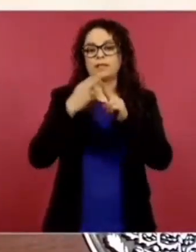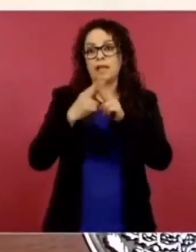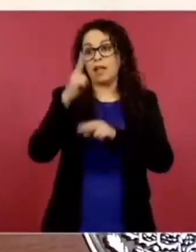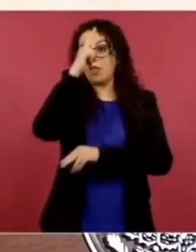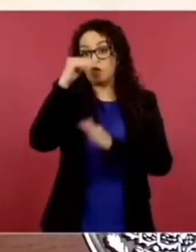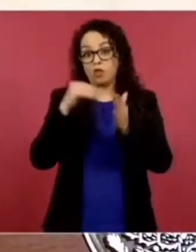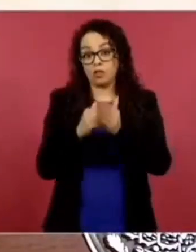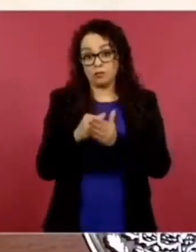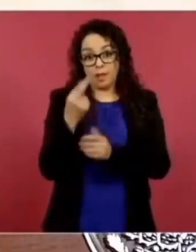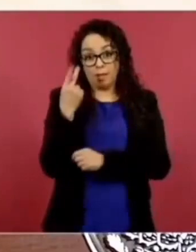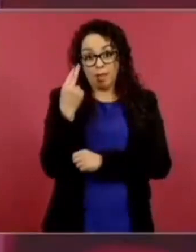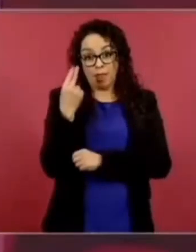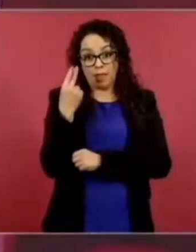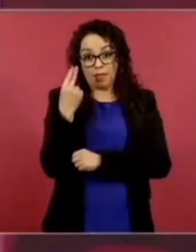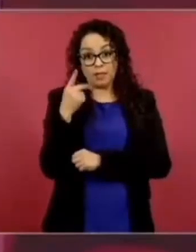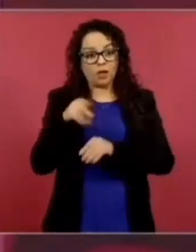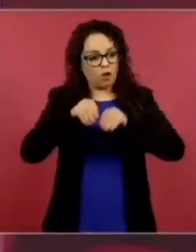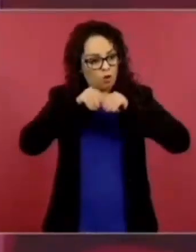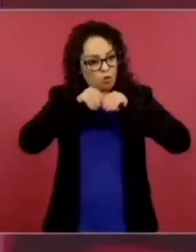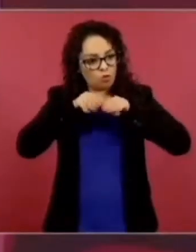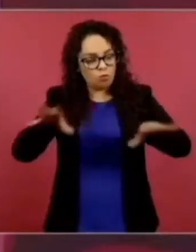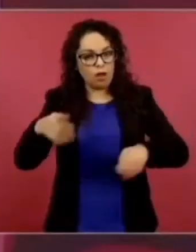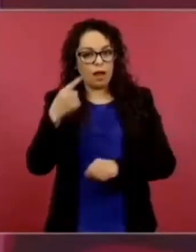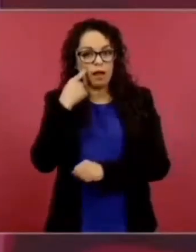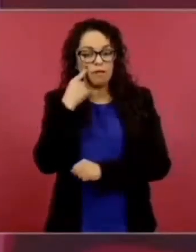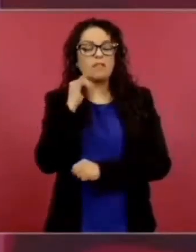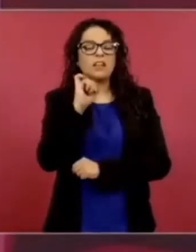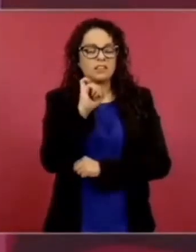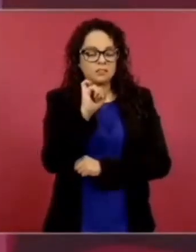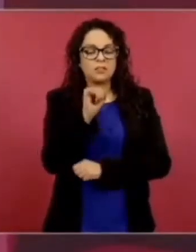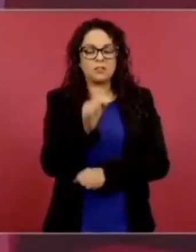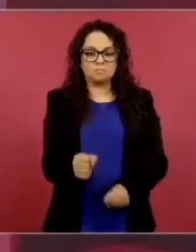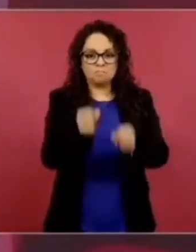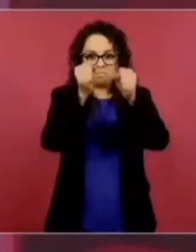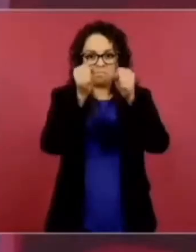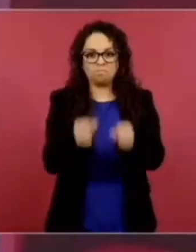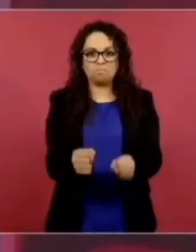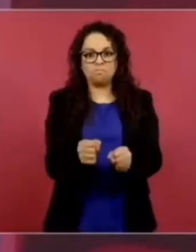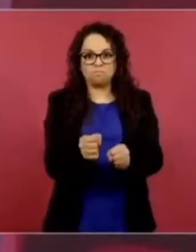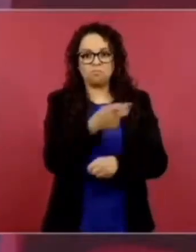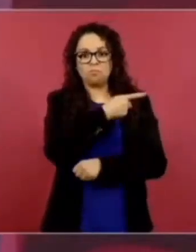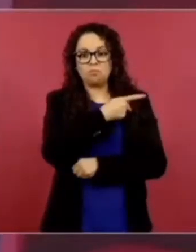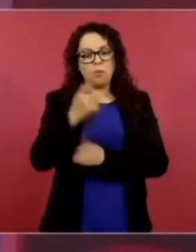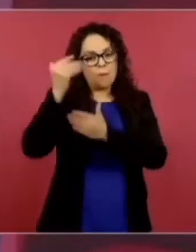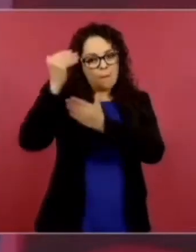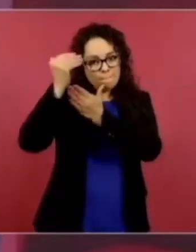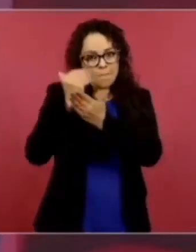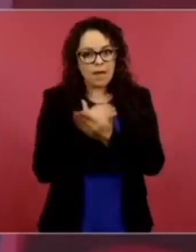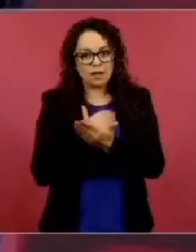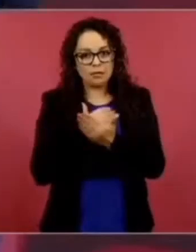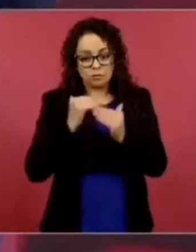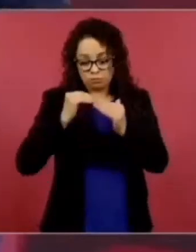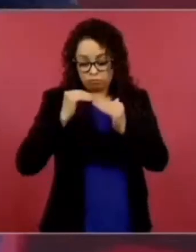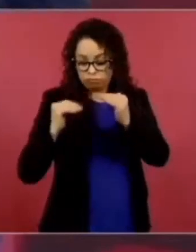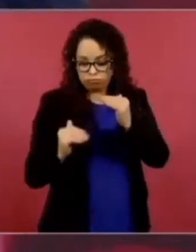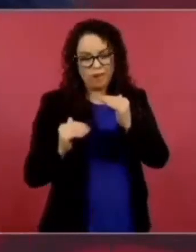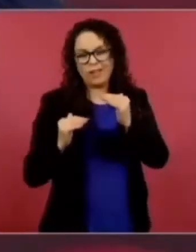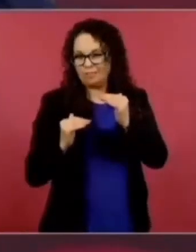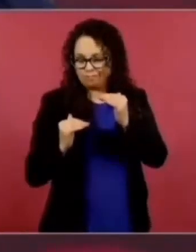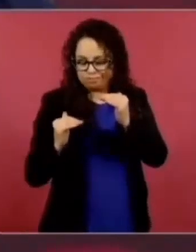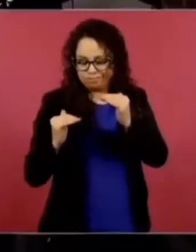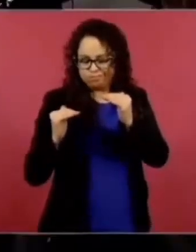se redujo aún más la pobreza y aún más la desigualdad. Pero ya